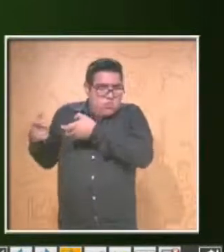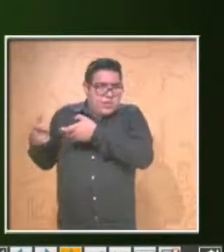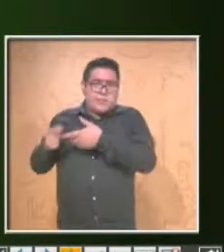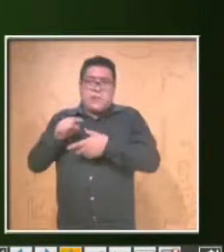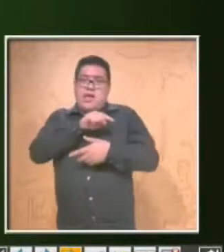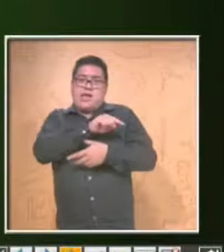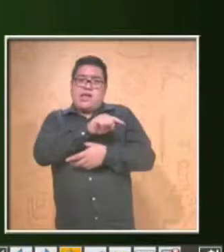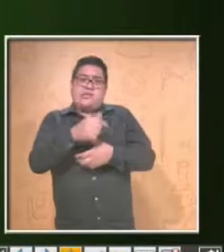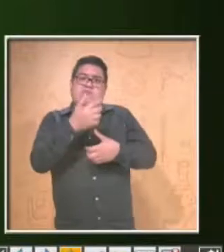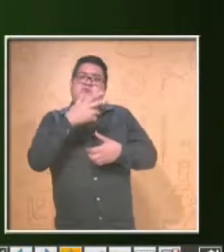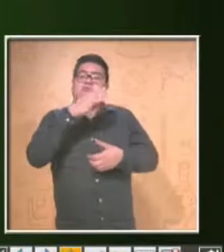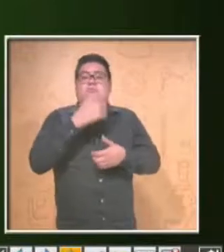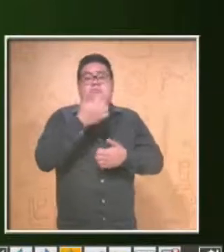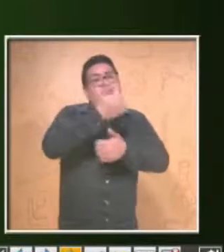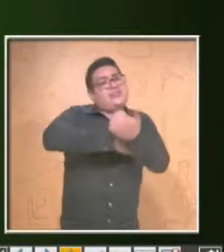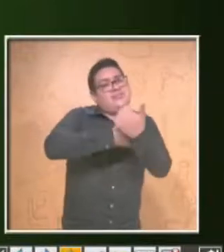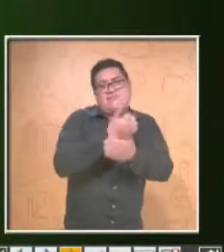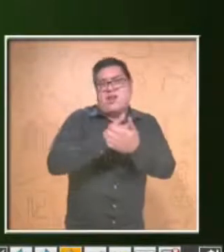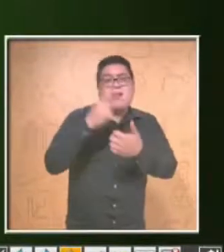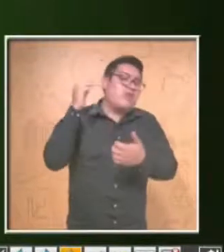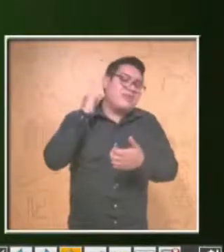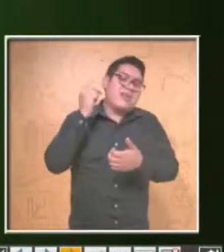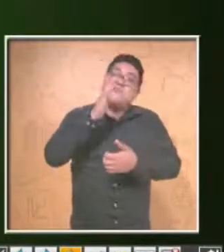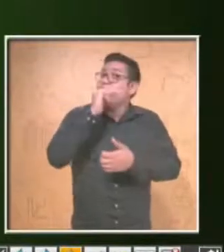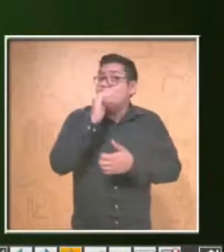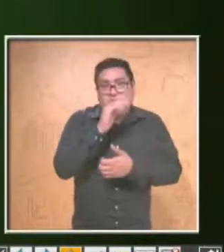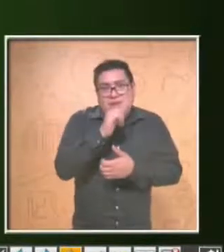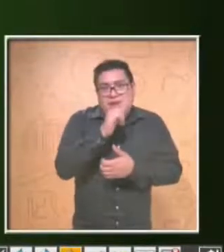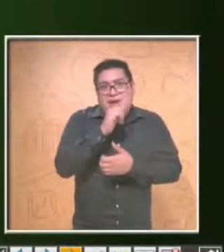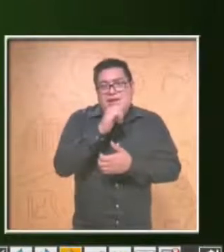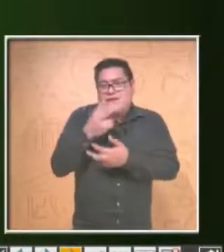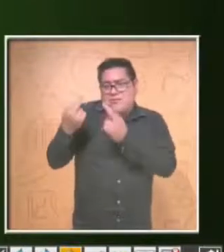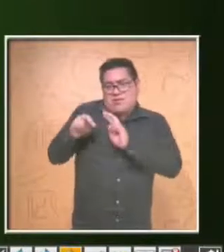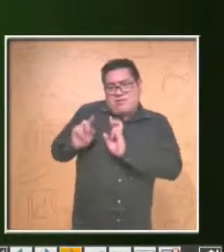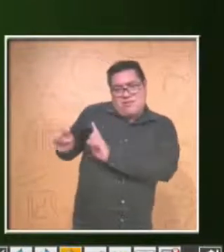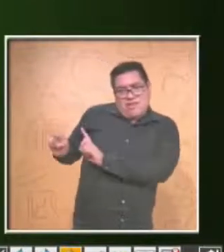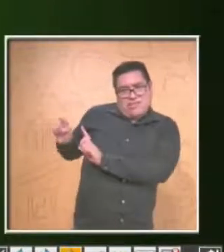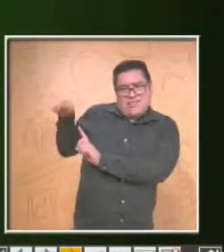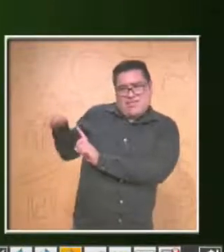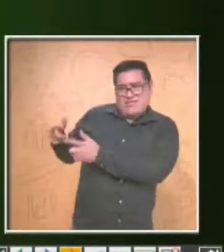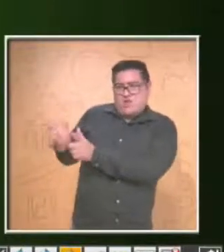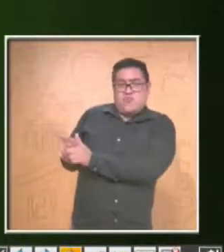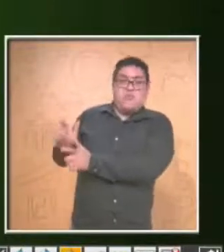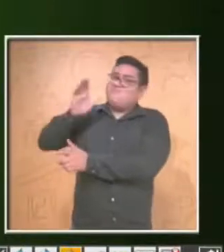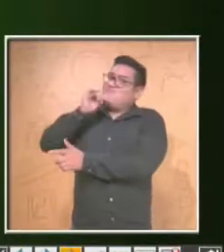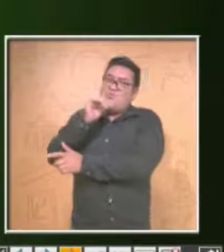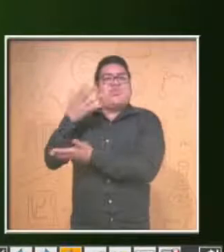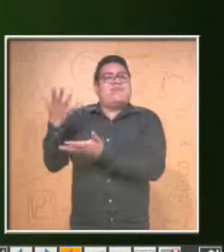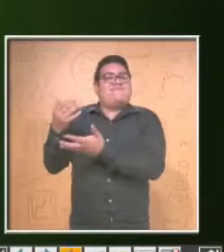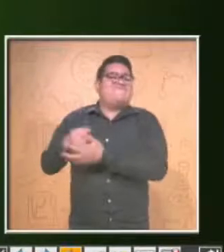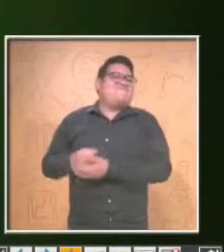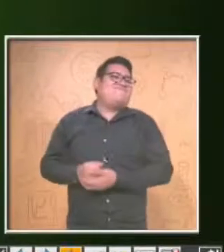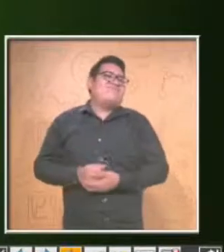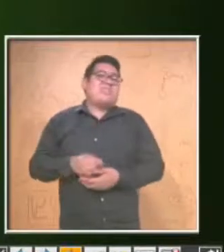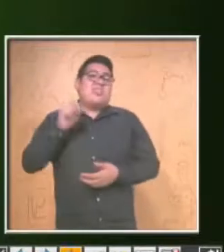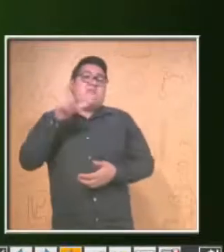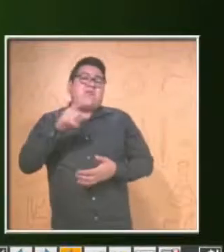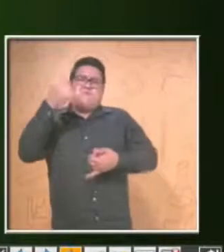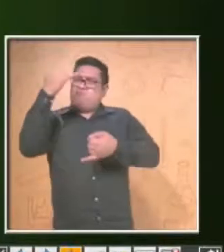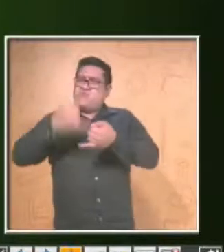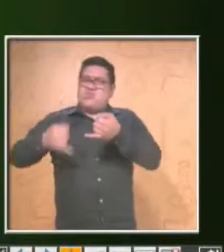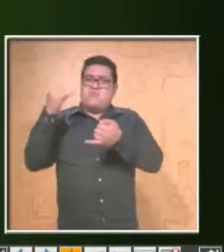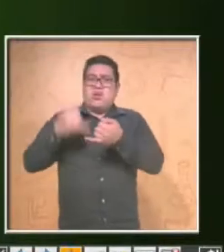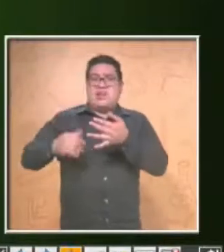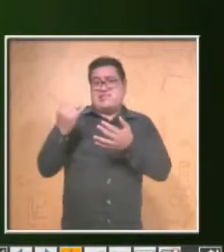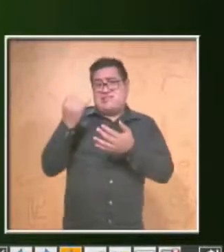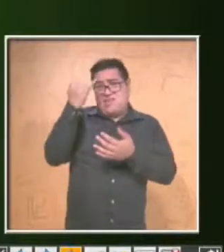participar en asuntos políticos ni que tengan representantes en el parlamento. Y por último, la llegada de las ideas ilustradas